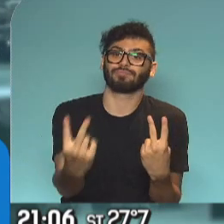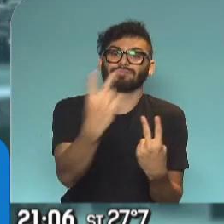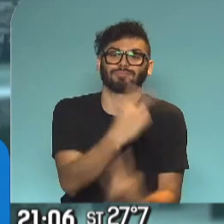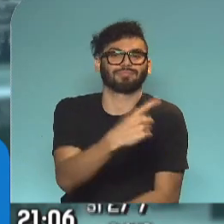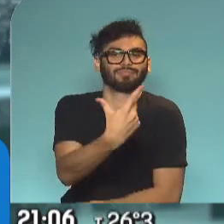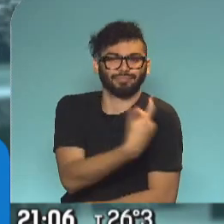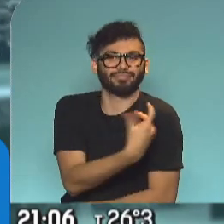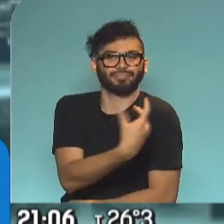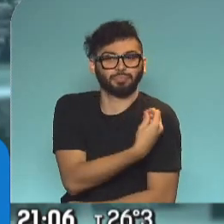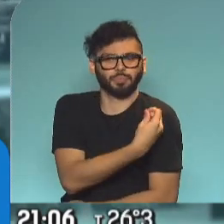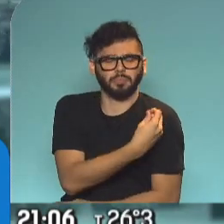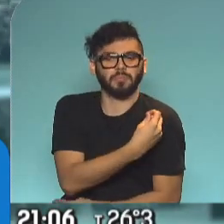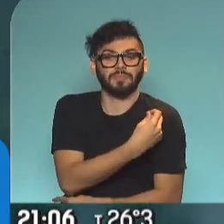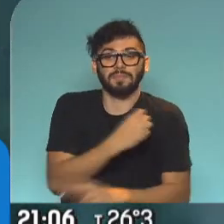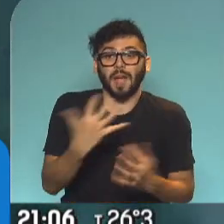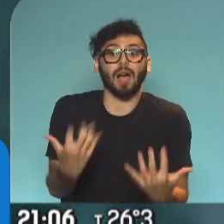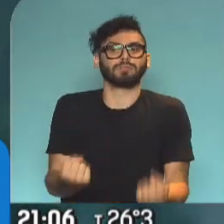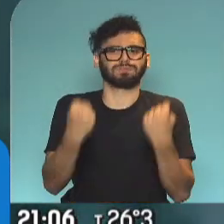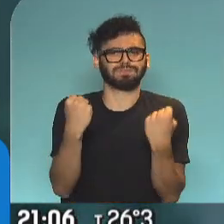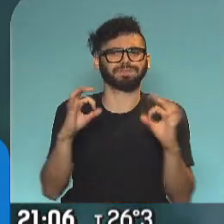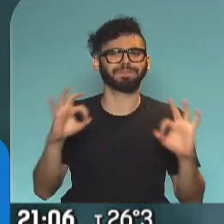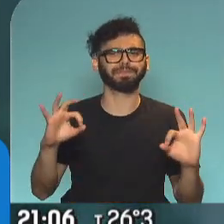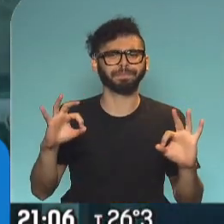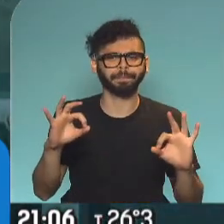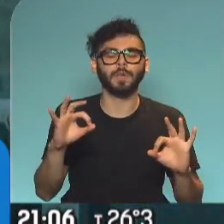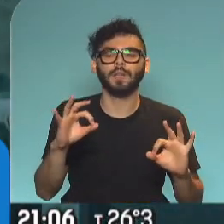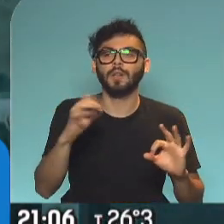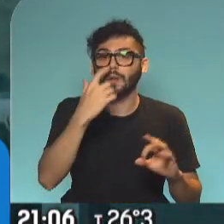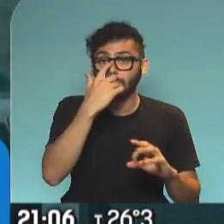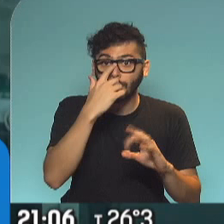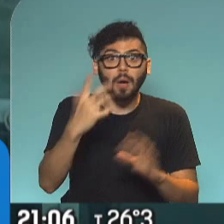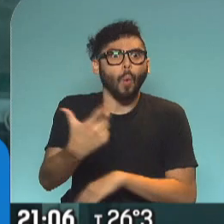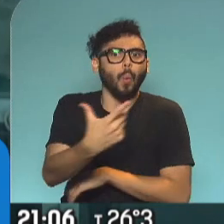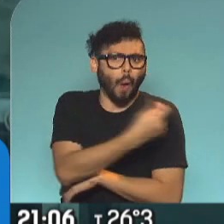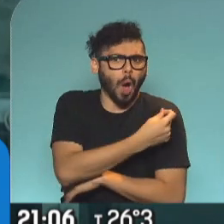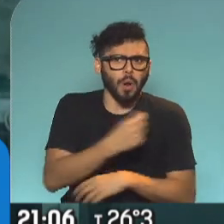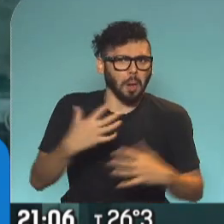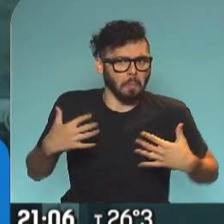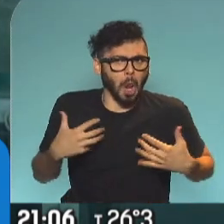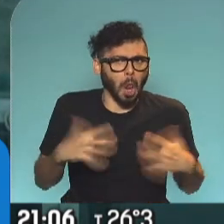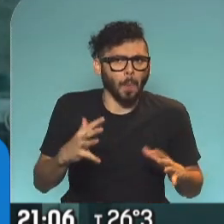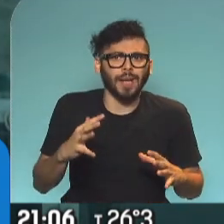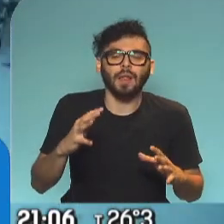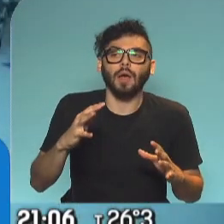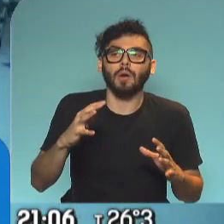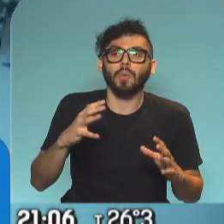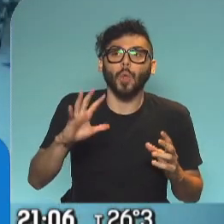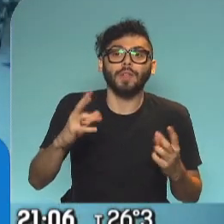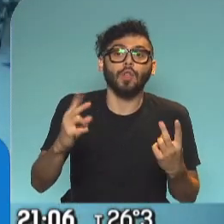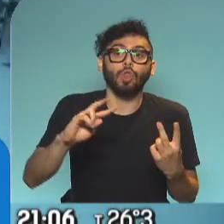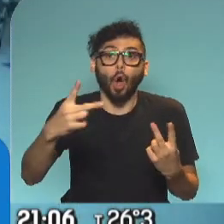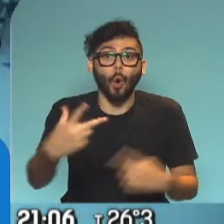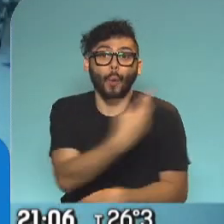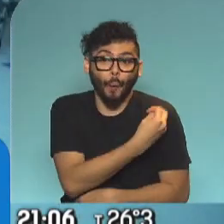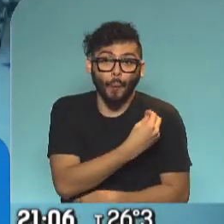es seguro aplicarse la vacuna, lo que no es seguro es que de pronto no necesite otra dosis más a las dos que en principio se tienen estipuladas. Sí,